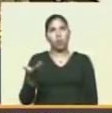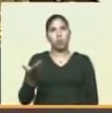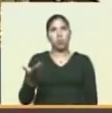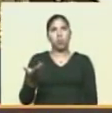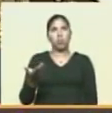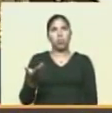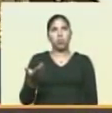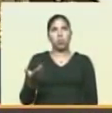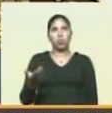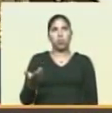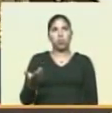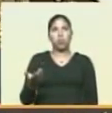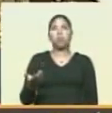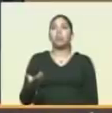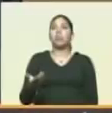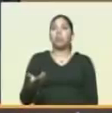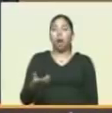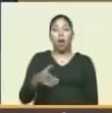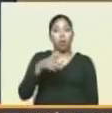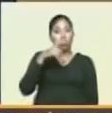de la seguridad a la soberanía.